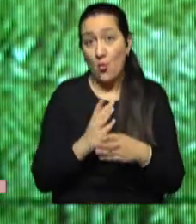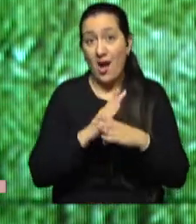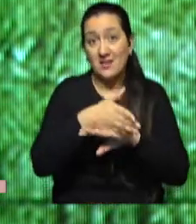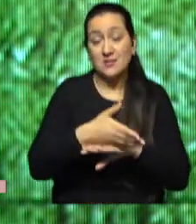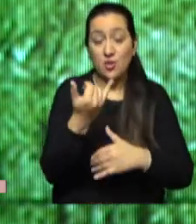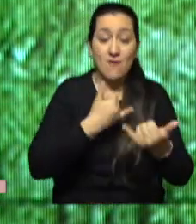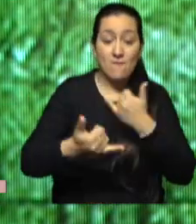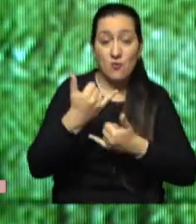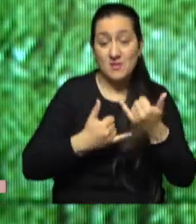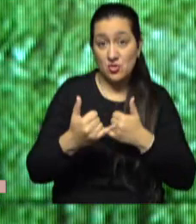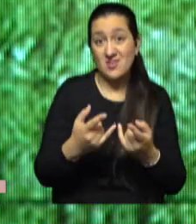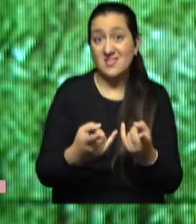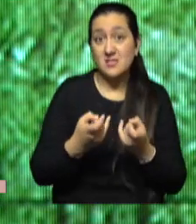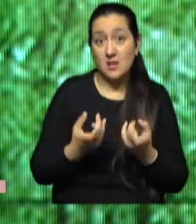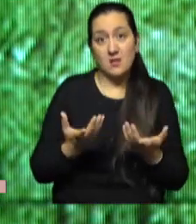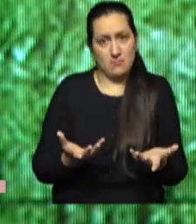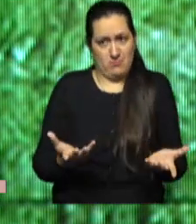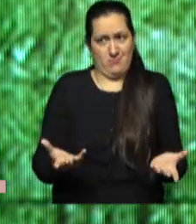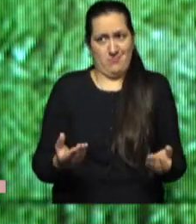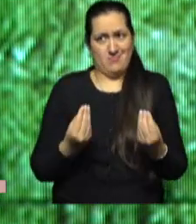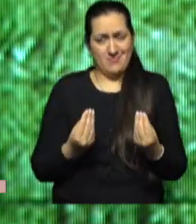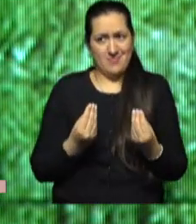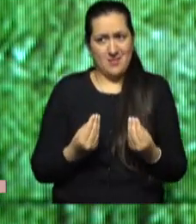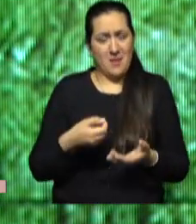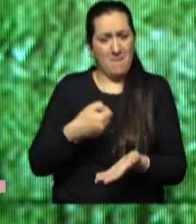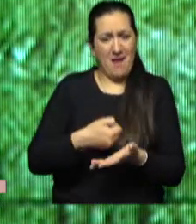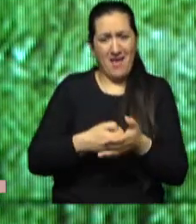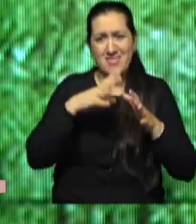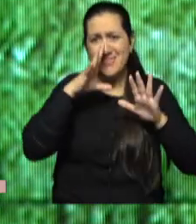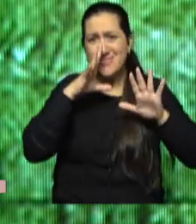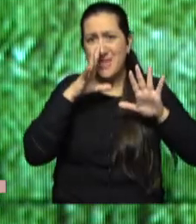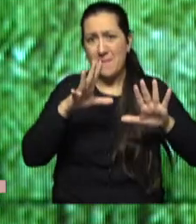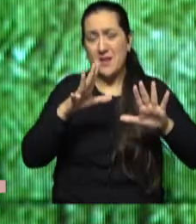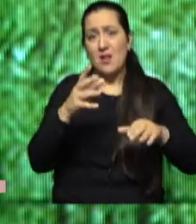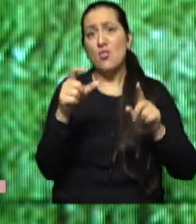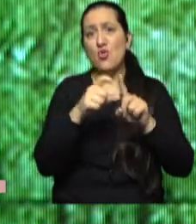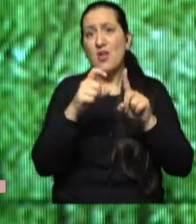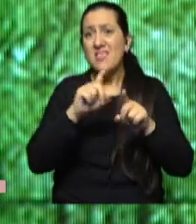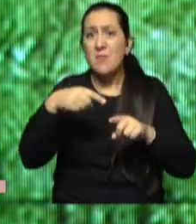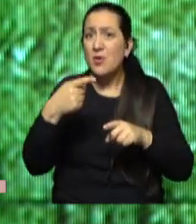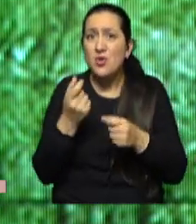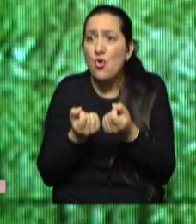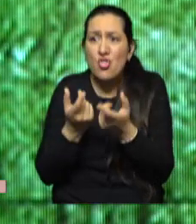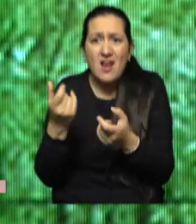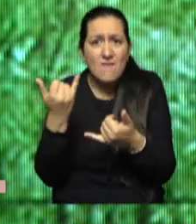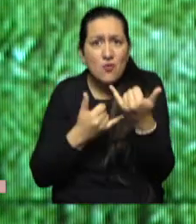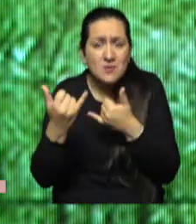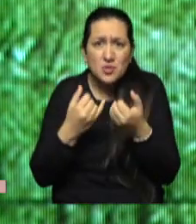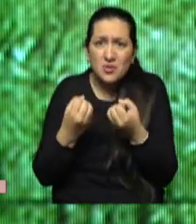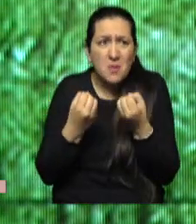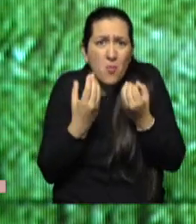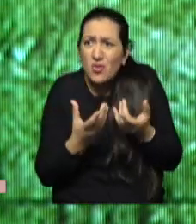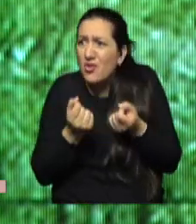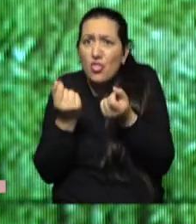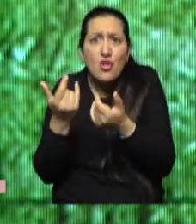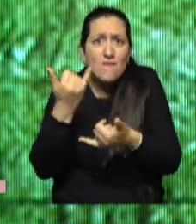los a la información requerida es una cosa de lo que se paga 10 mil dólares por algo que después no se le da la información y no sé por qué Porque pregunté porque